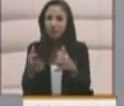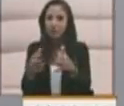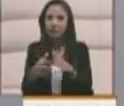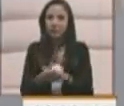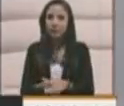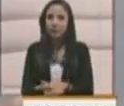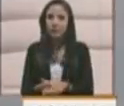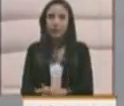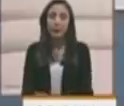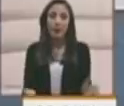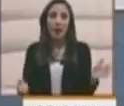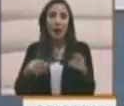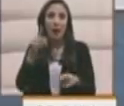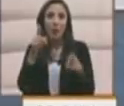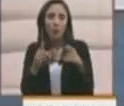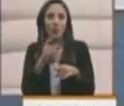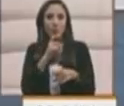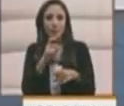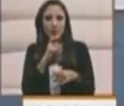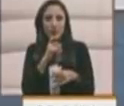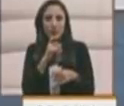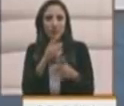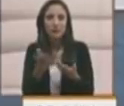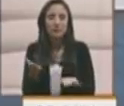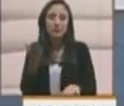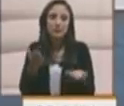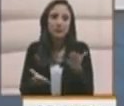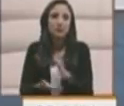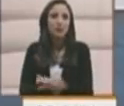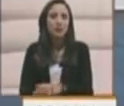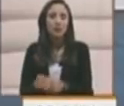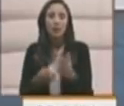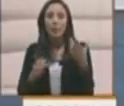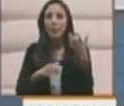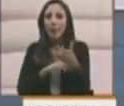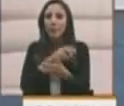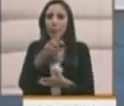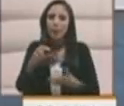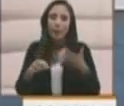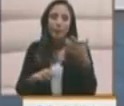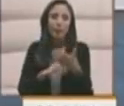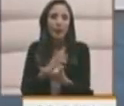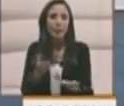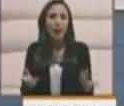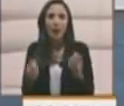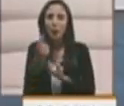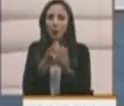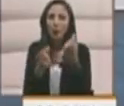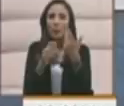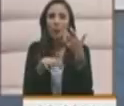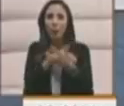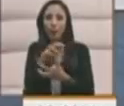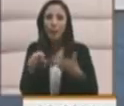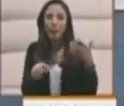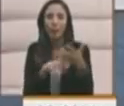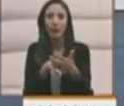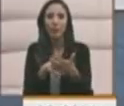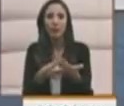por más ardua que se torne la discusión política, sociopolítica, sociopolítica y económica en nuestro país,